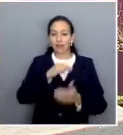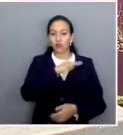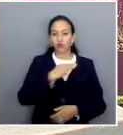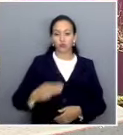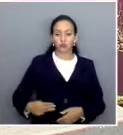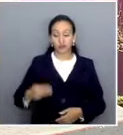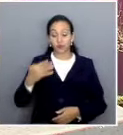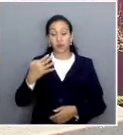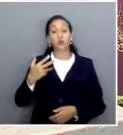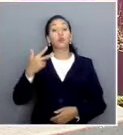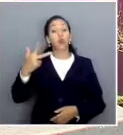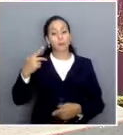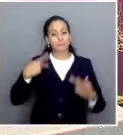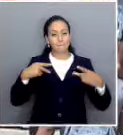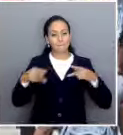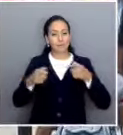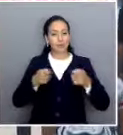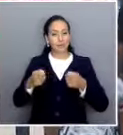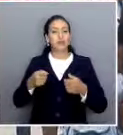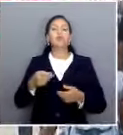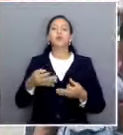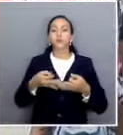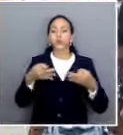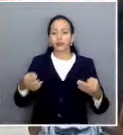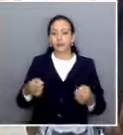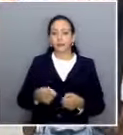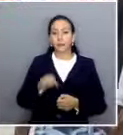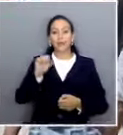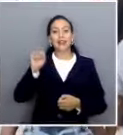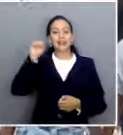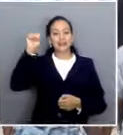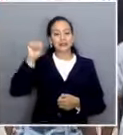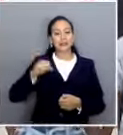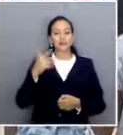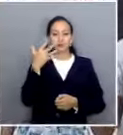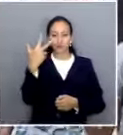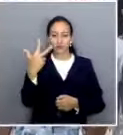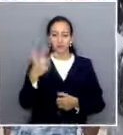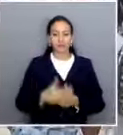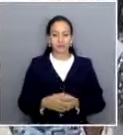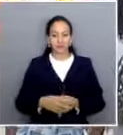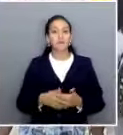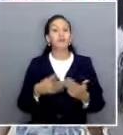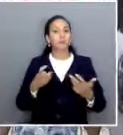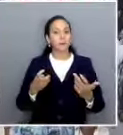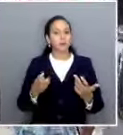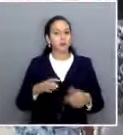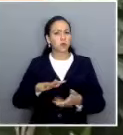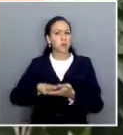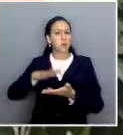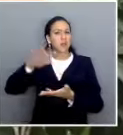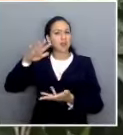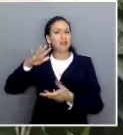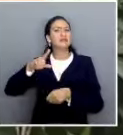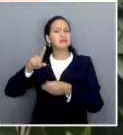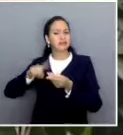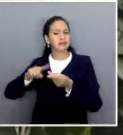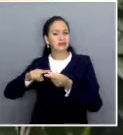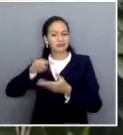y 14 a síndicos, por lo que el ámbito municipal es en el que se acumulan el mayor número de casos, con el